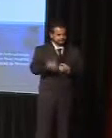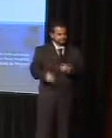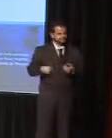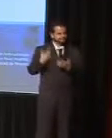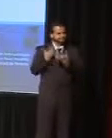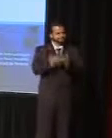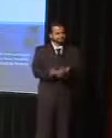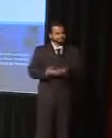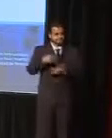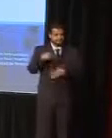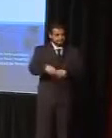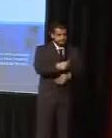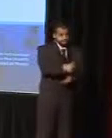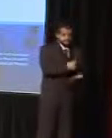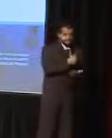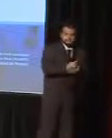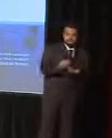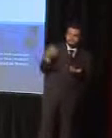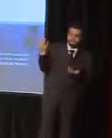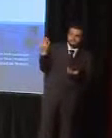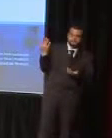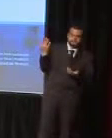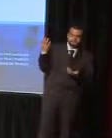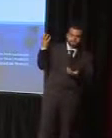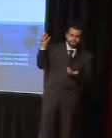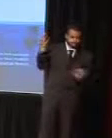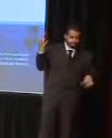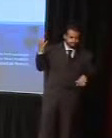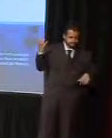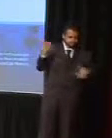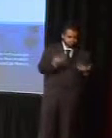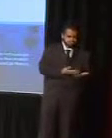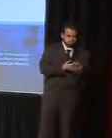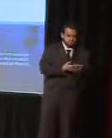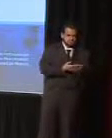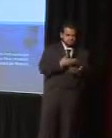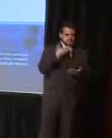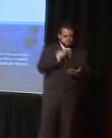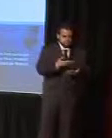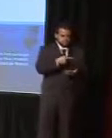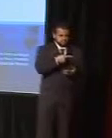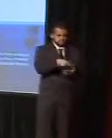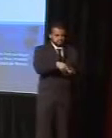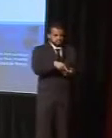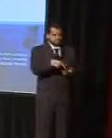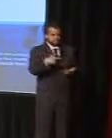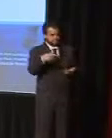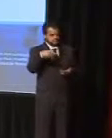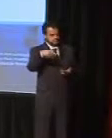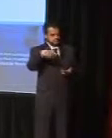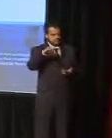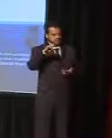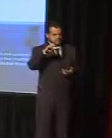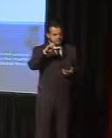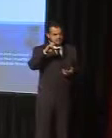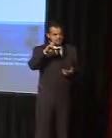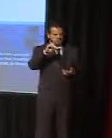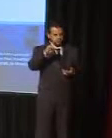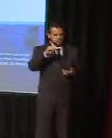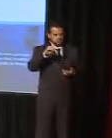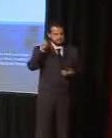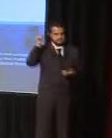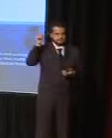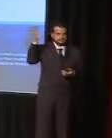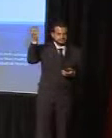ciudadanos son aquellos beneficiarios del status quo que sus intereses están dentro del status